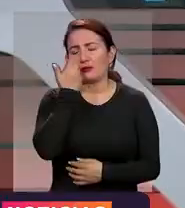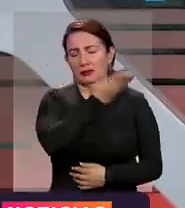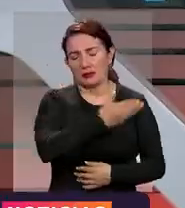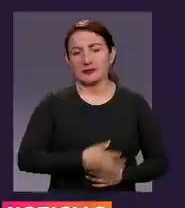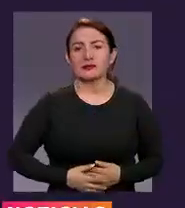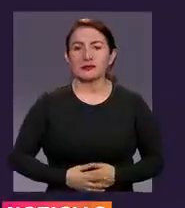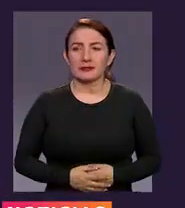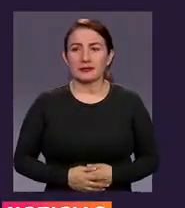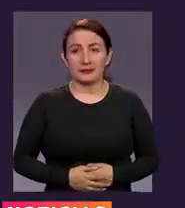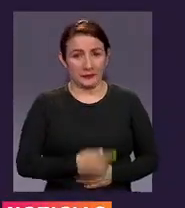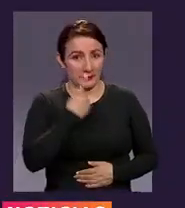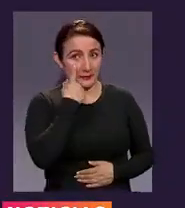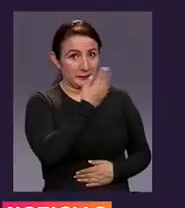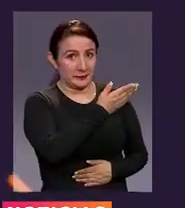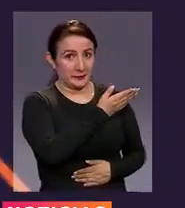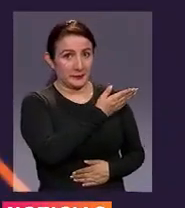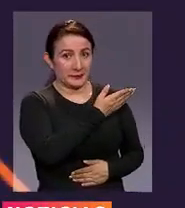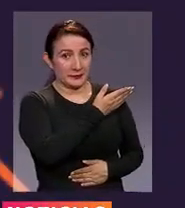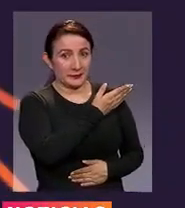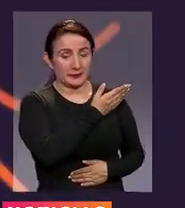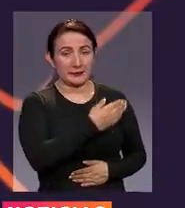desnutrición.